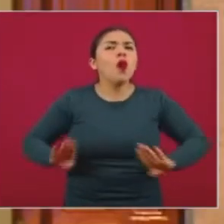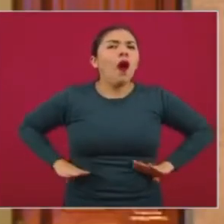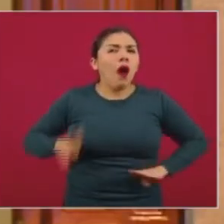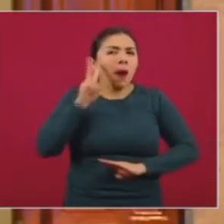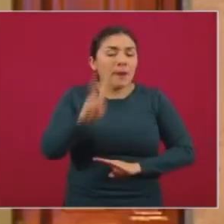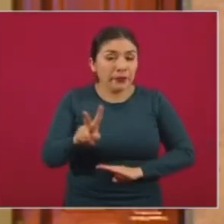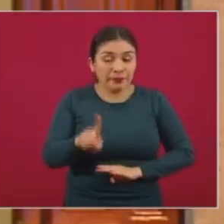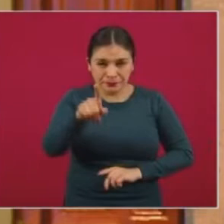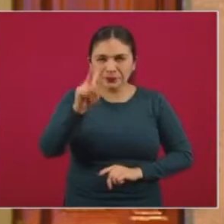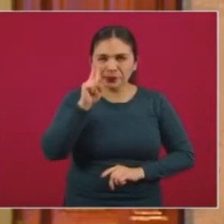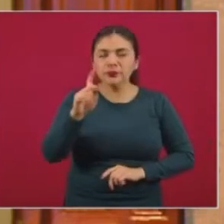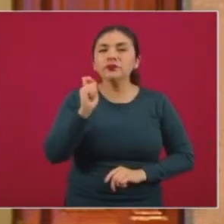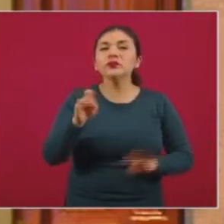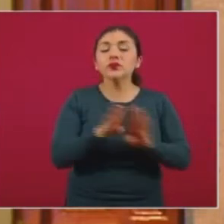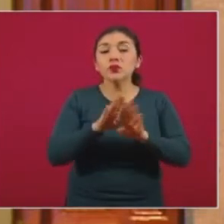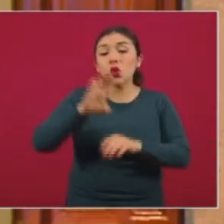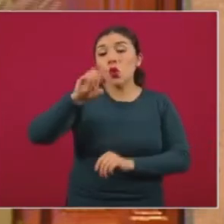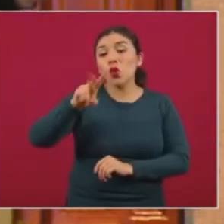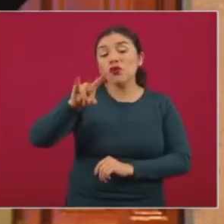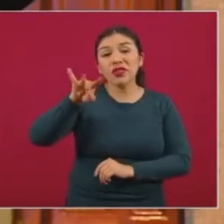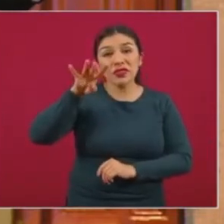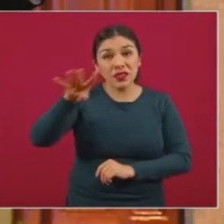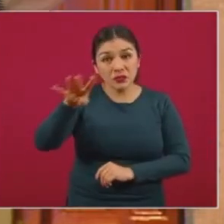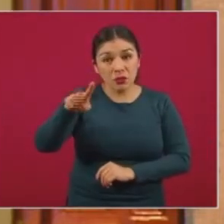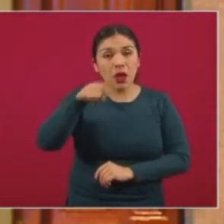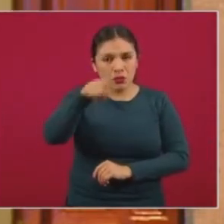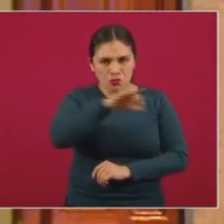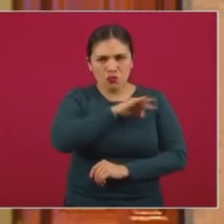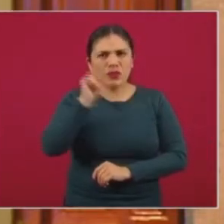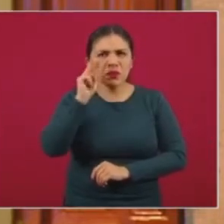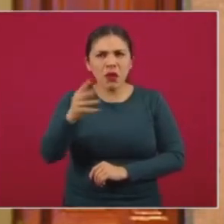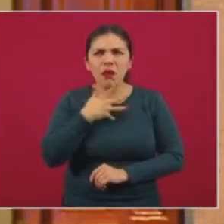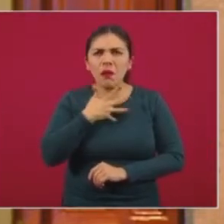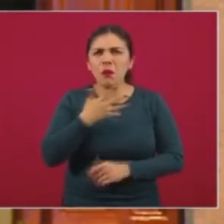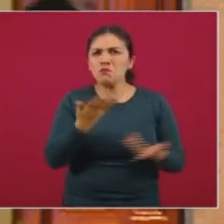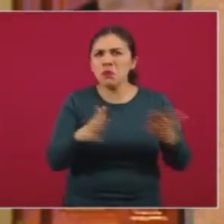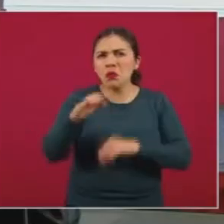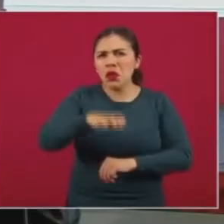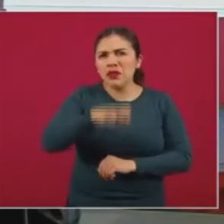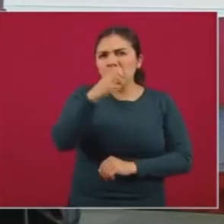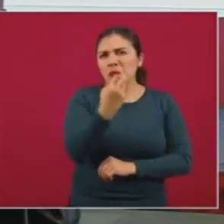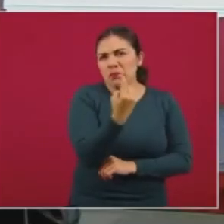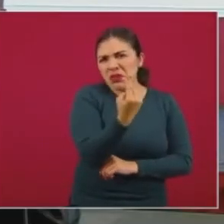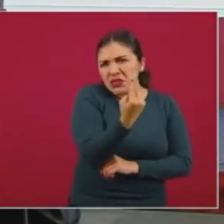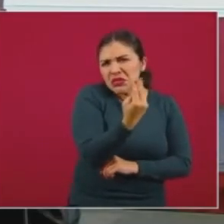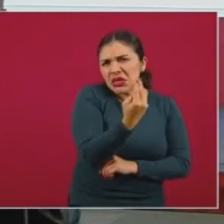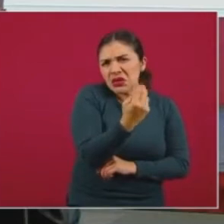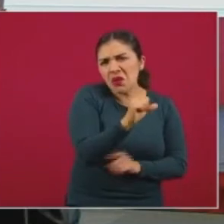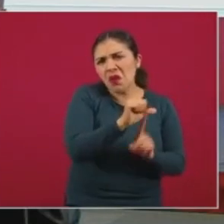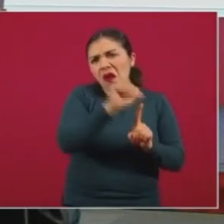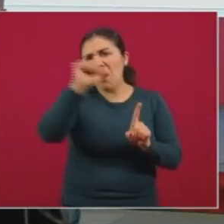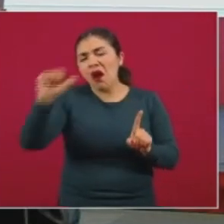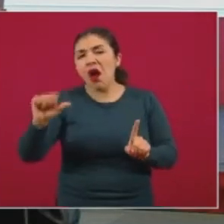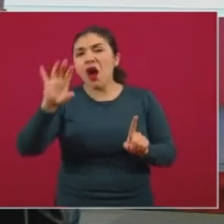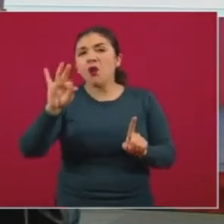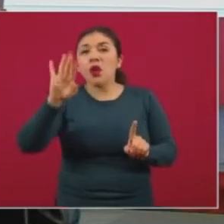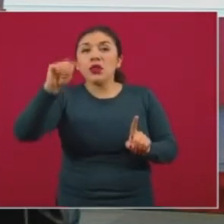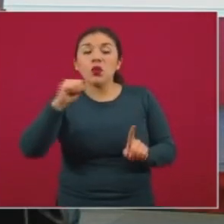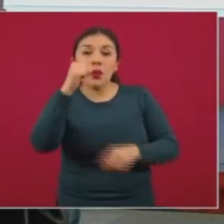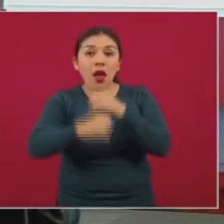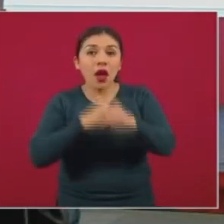habíamos visto que para efecto de COVID-19 podemos ver que entre los 25 y los